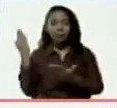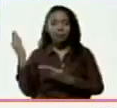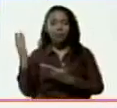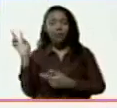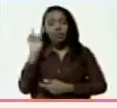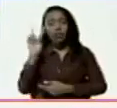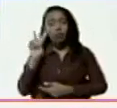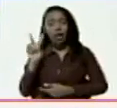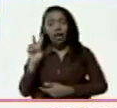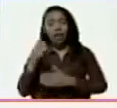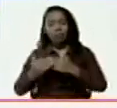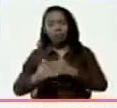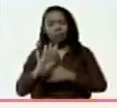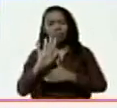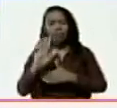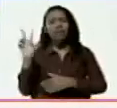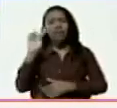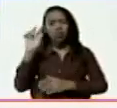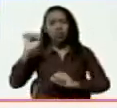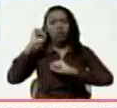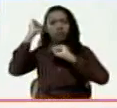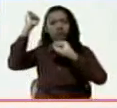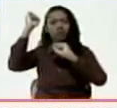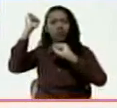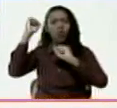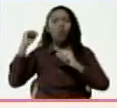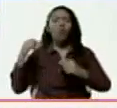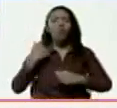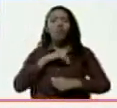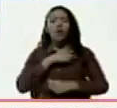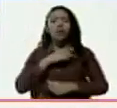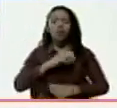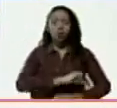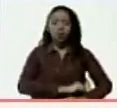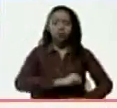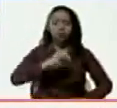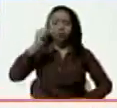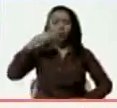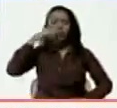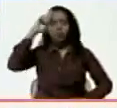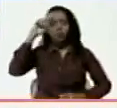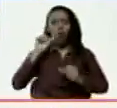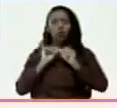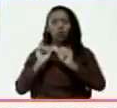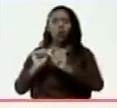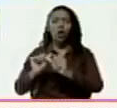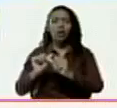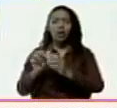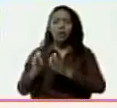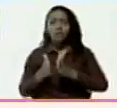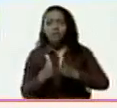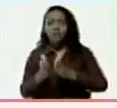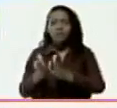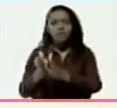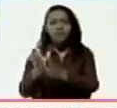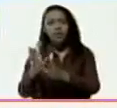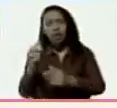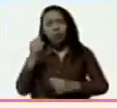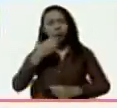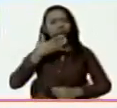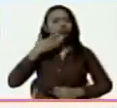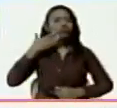venezuela adelante venezuela victoriosa con nuestro padre de libertad nosotros seguiremos por la senda de la dignidad